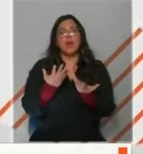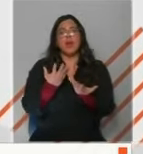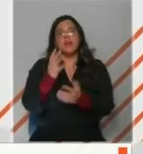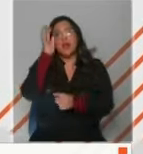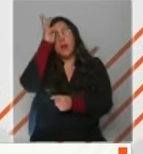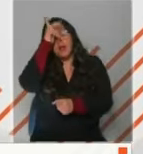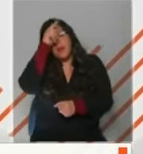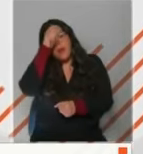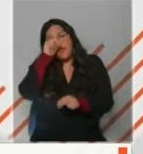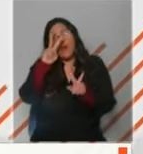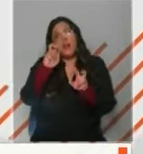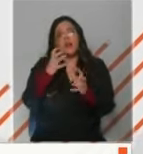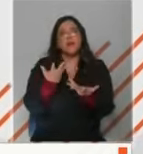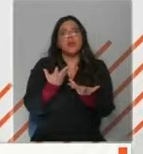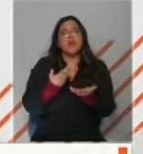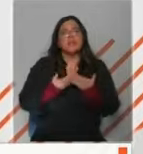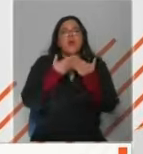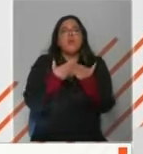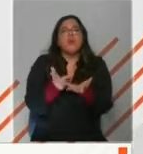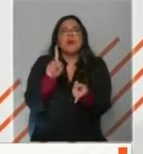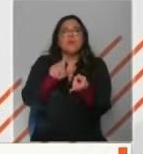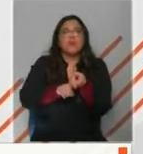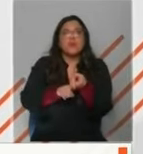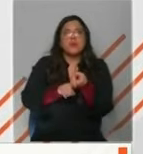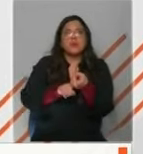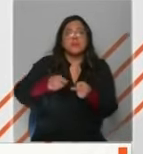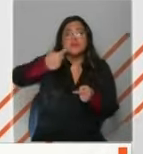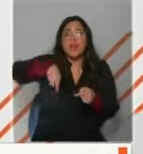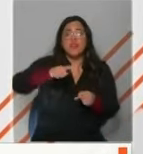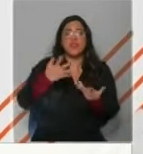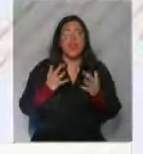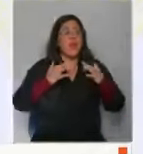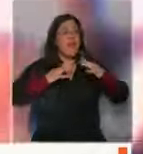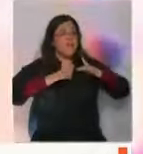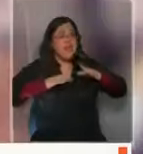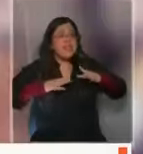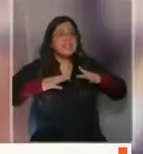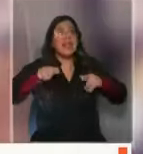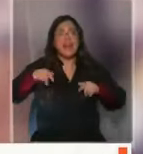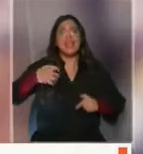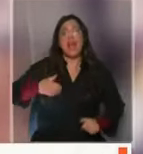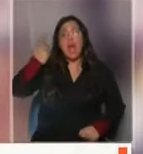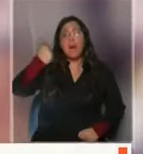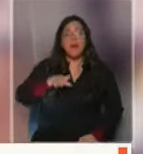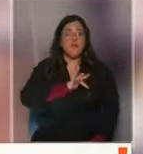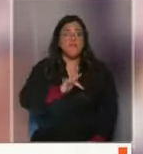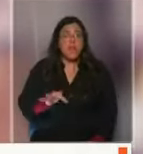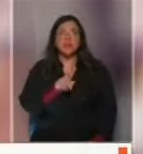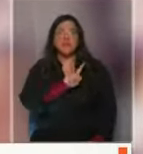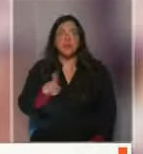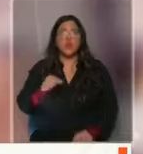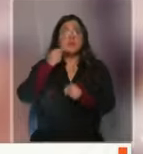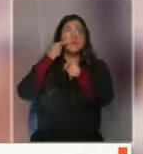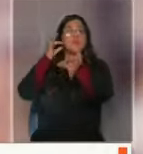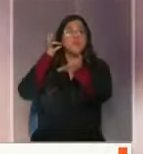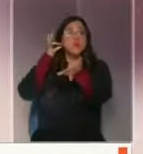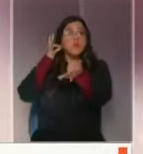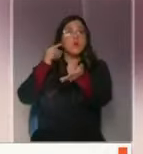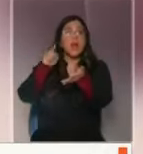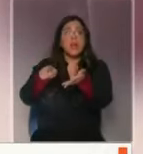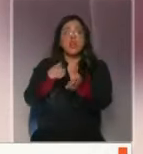y la hockeyista Pilar Campoy. Todos felices en Argentina, no tanto en Francia. Suncan Basile, integrante de la 4x400, no